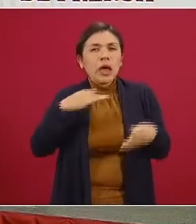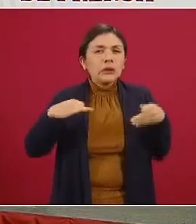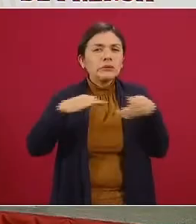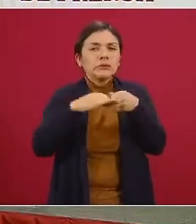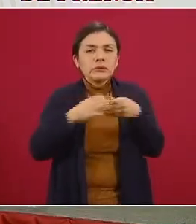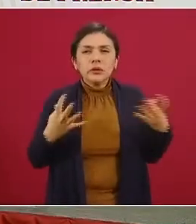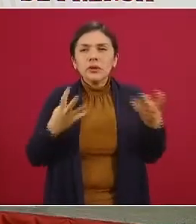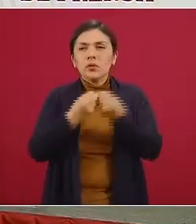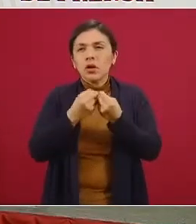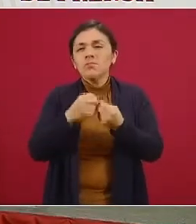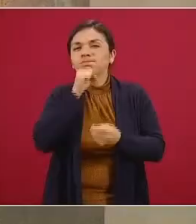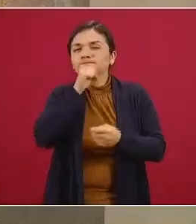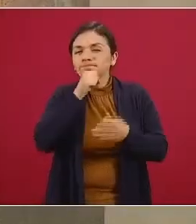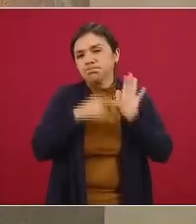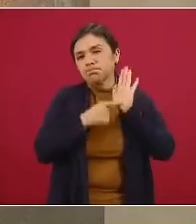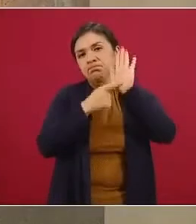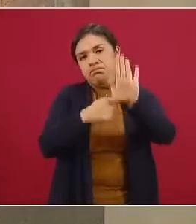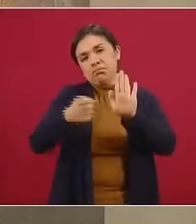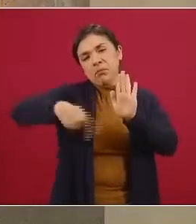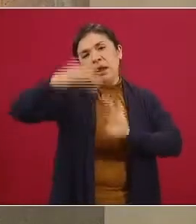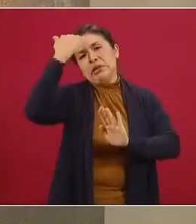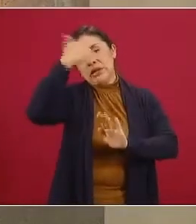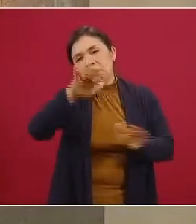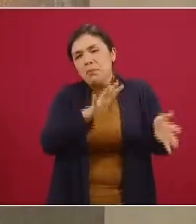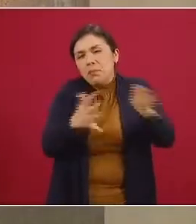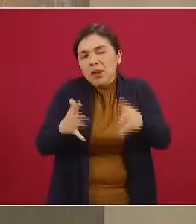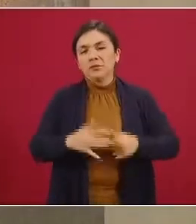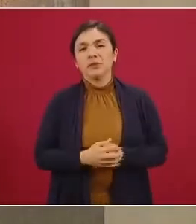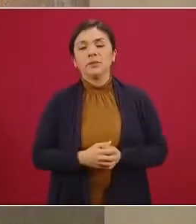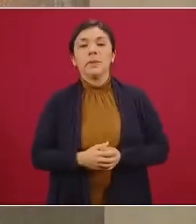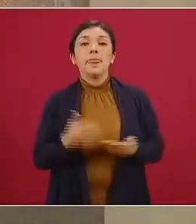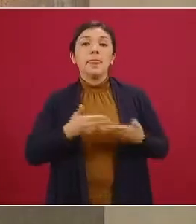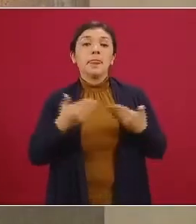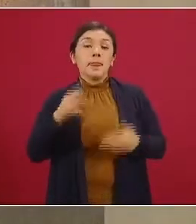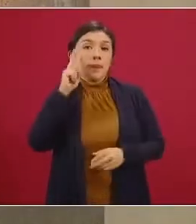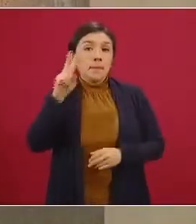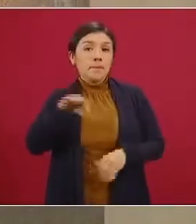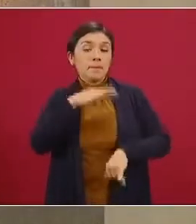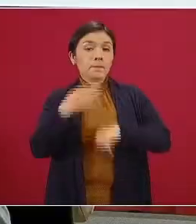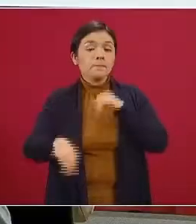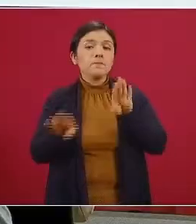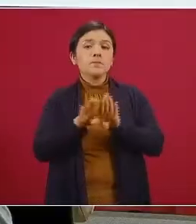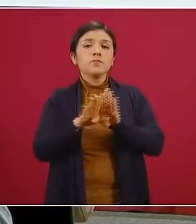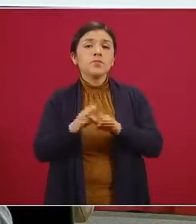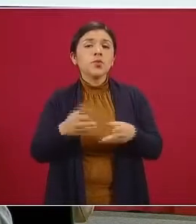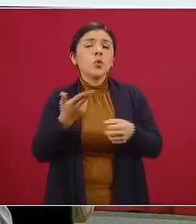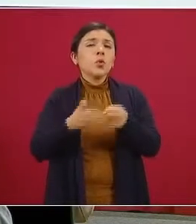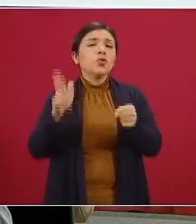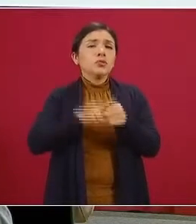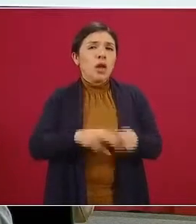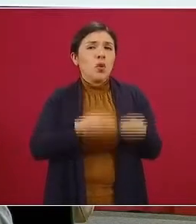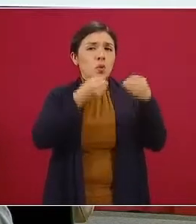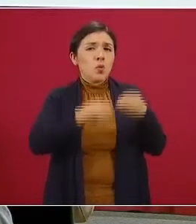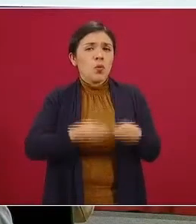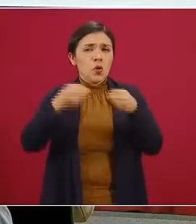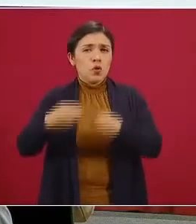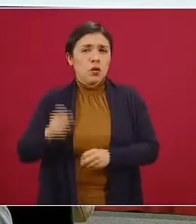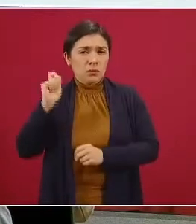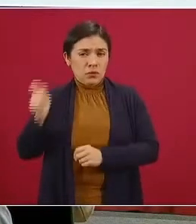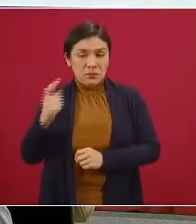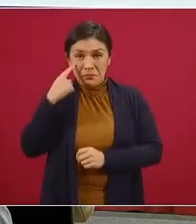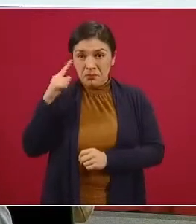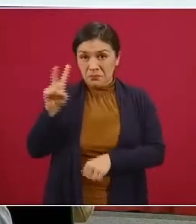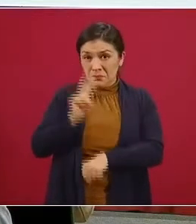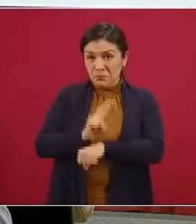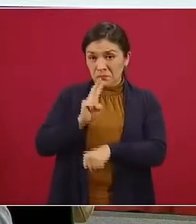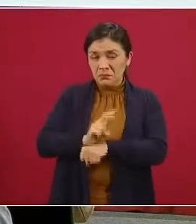más posible a la realidad nacional. Y veamos finalmente la ocupación hospitalaria. Es un indicador